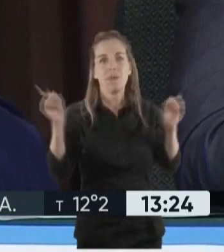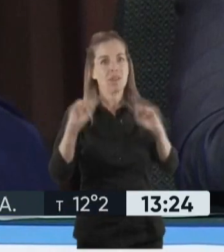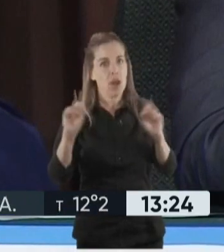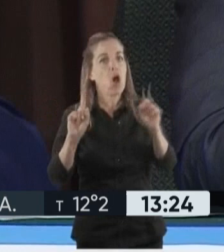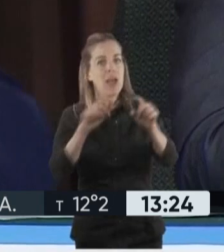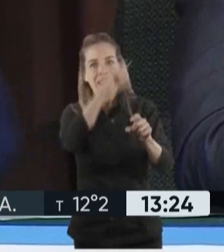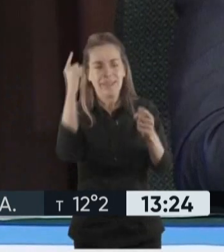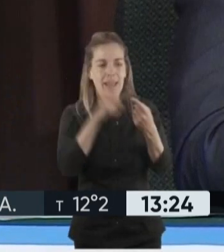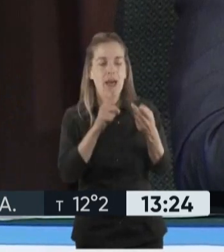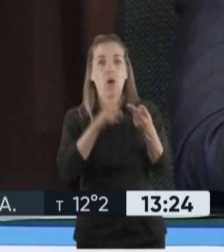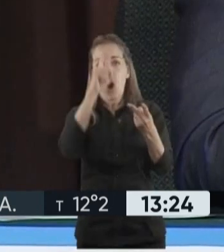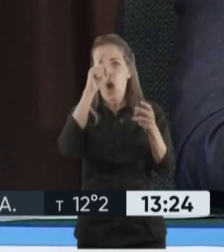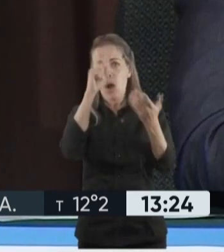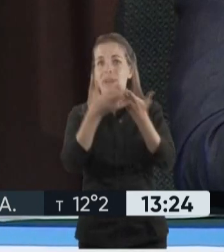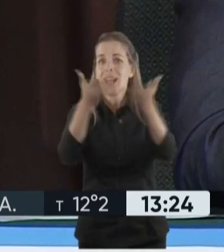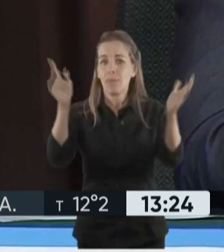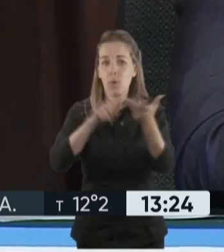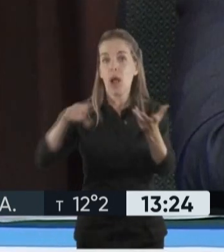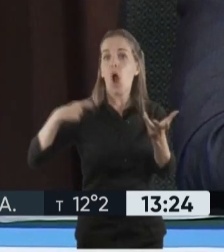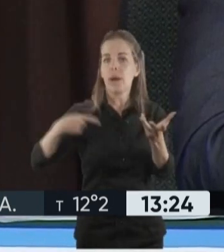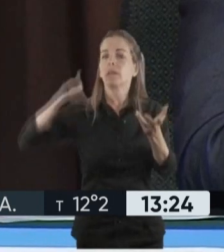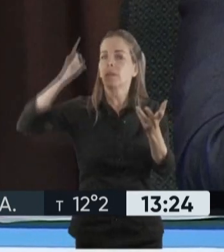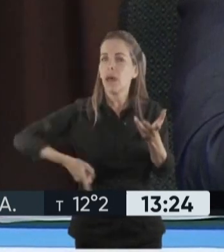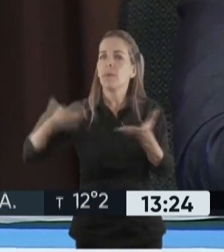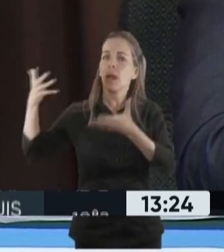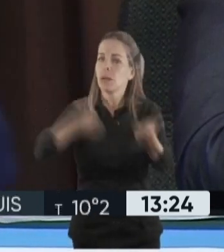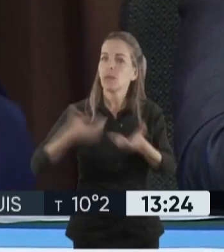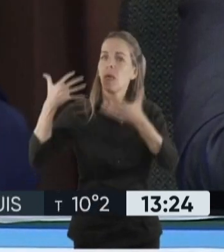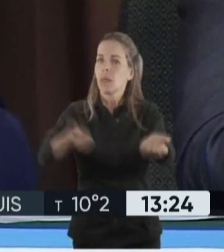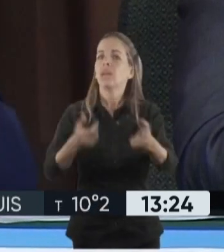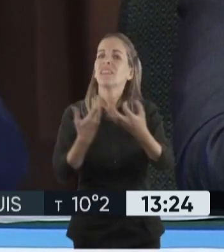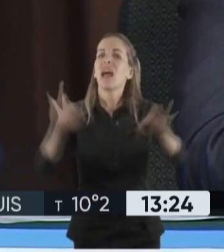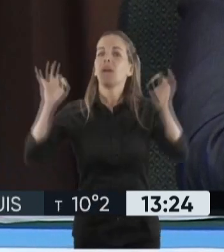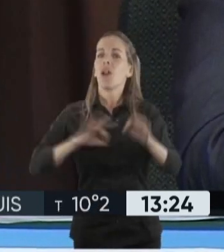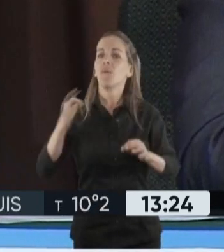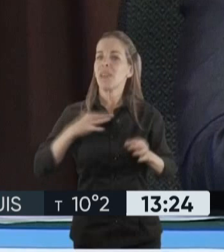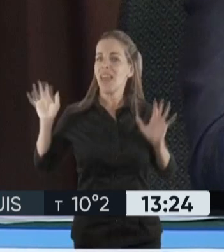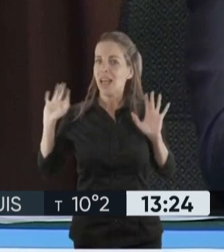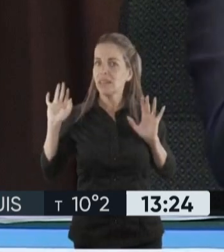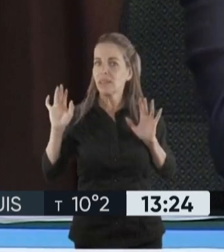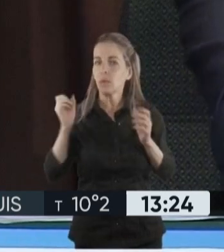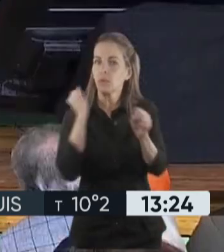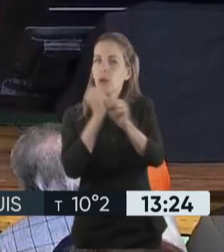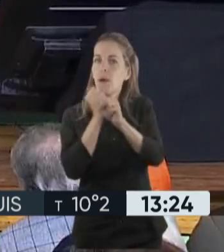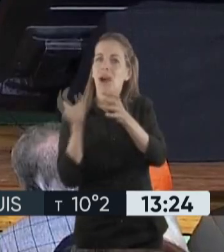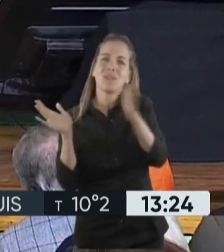hospital público, las salvaron las obras sociales, trabajando a la par del hospital público.